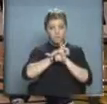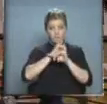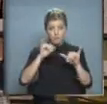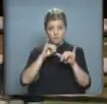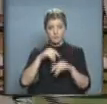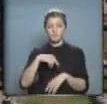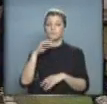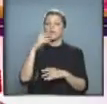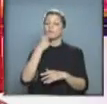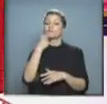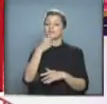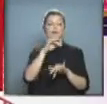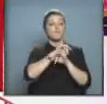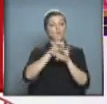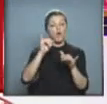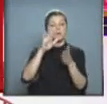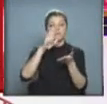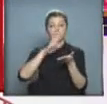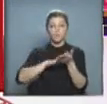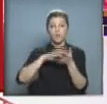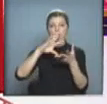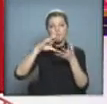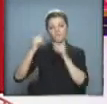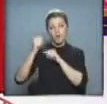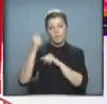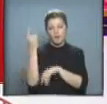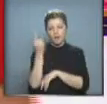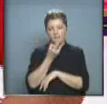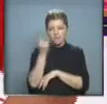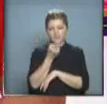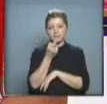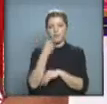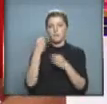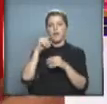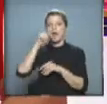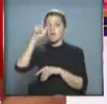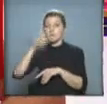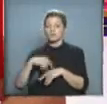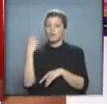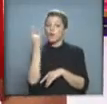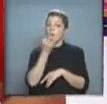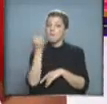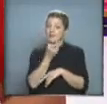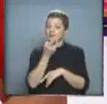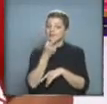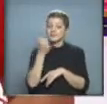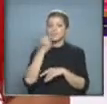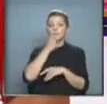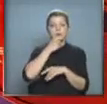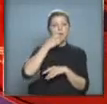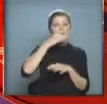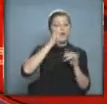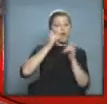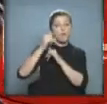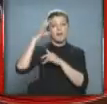vamos a ver un informe bahiano que tiene que ver también con un chamullo, o mejor dicho, para evitar que nos chamullen. Vamos a hablar de la relación de los jóvenes con la